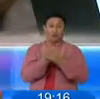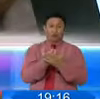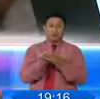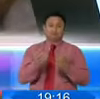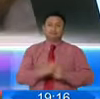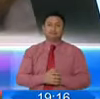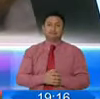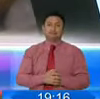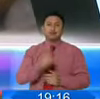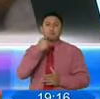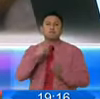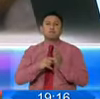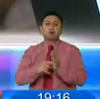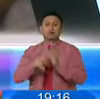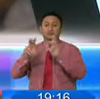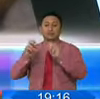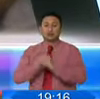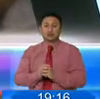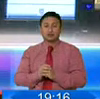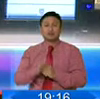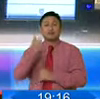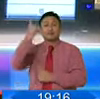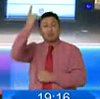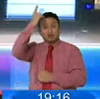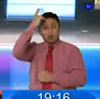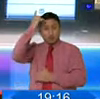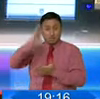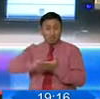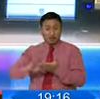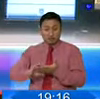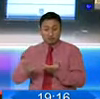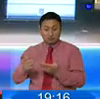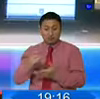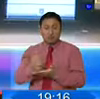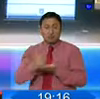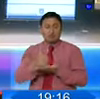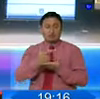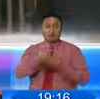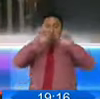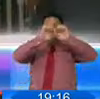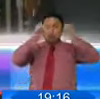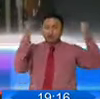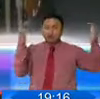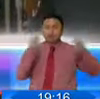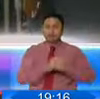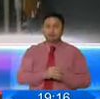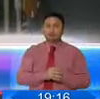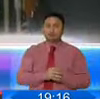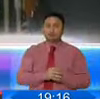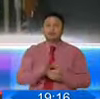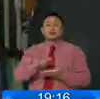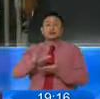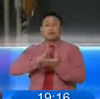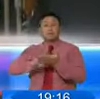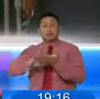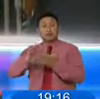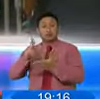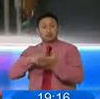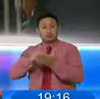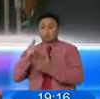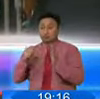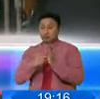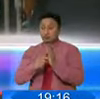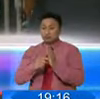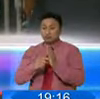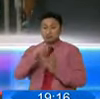que, por ejemplo, en el tema de la remisión de deudas, esta decisión solo beneficia a las grandes empresas. La remisión tributaria implica una pérdida no menor de